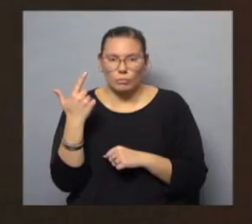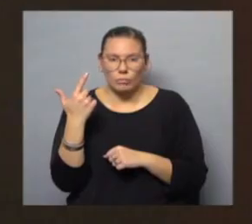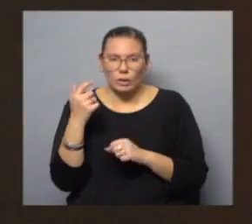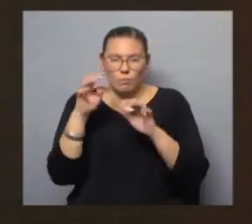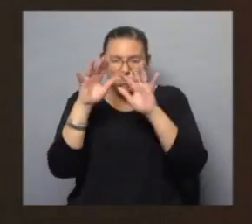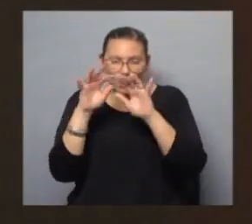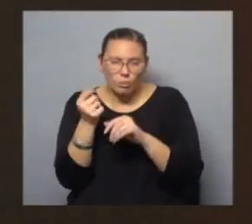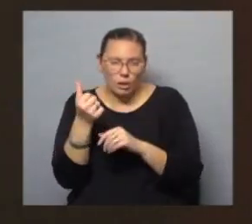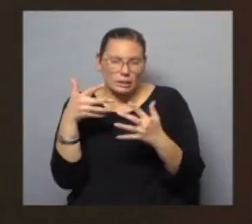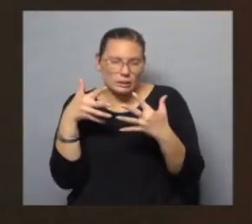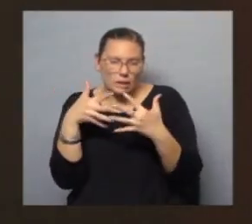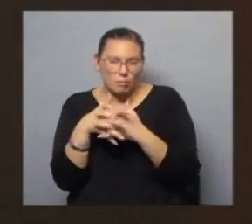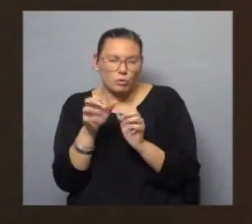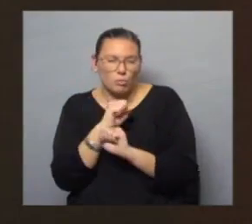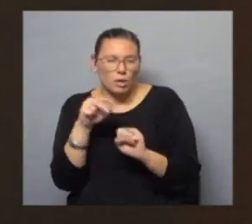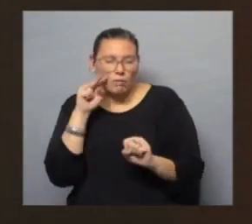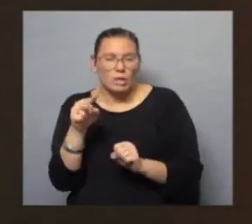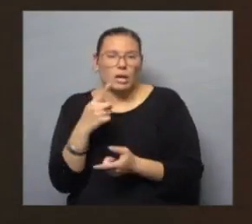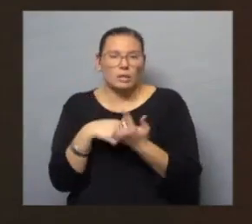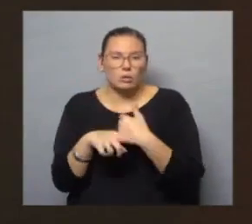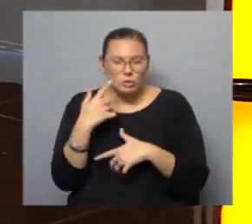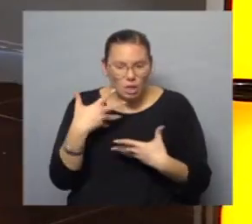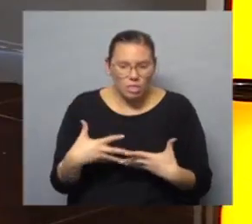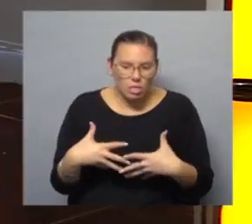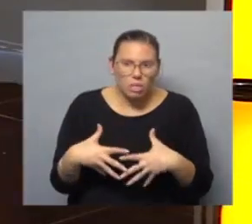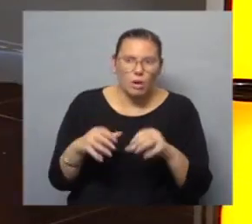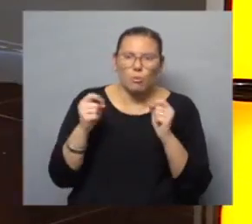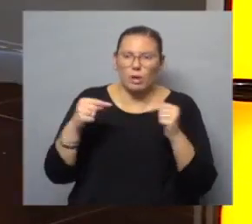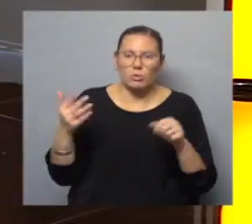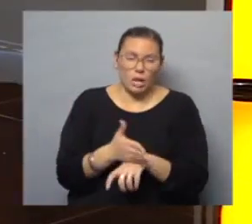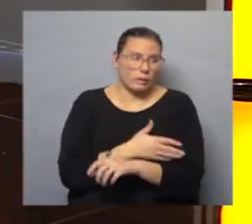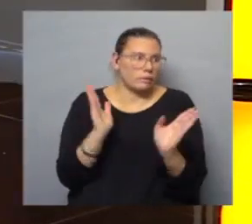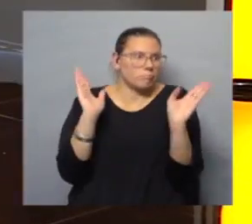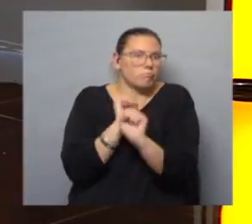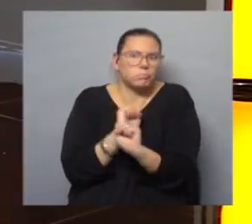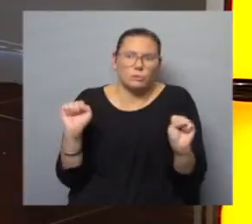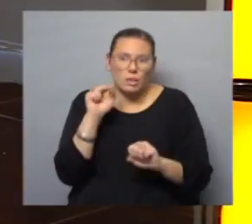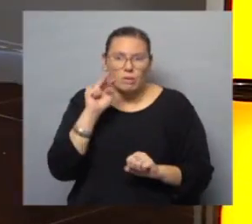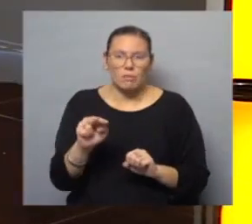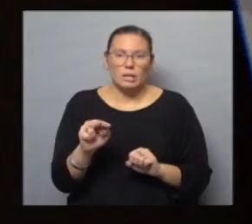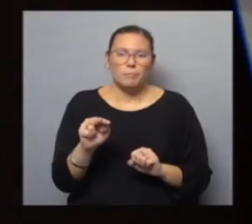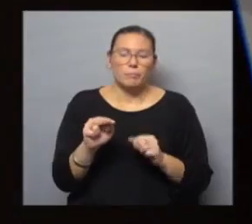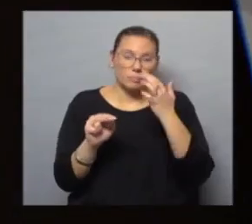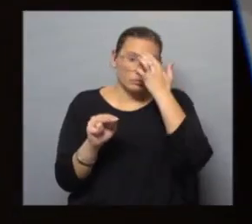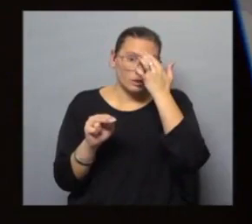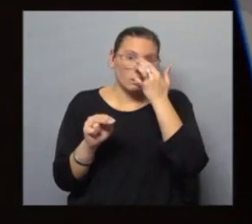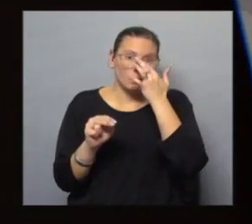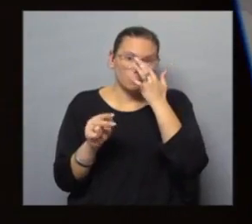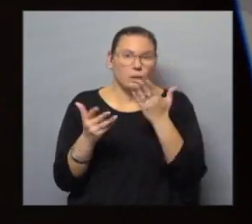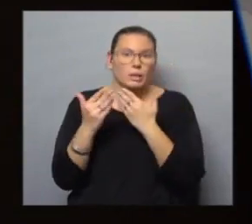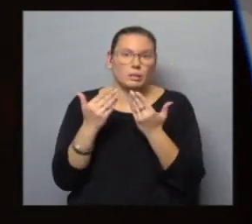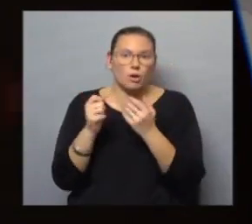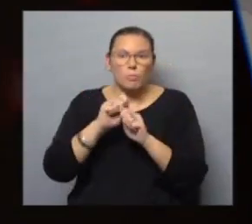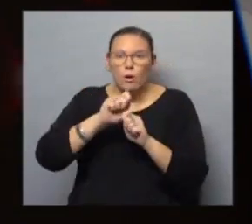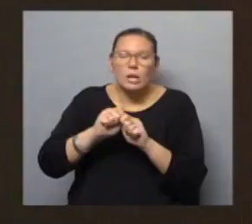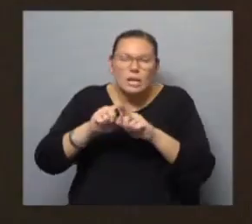casi transparente para esa luz y uno puede observar. Y entonces uno revela cosas que antes eran ocultas. Es como si tuviéramos algo que despeja la